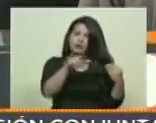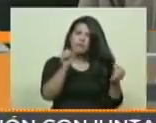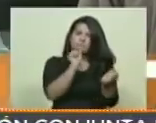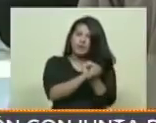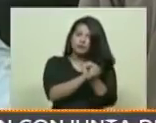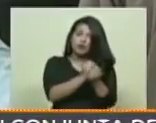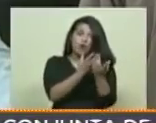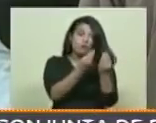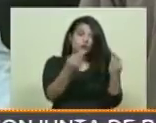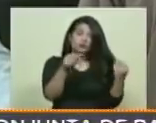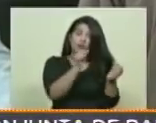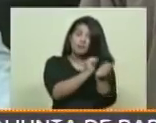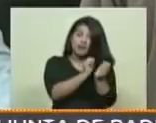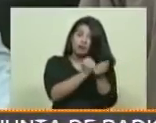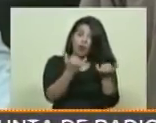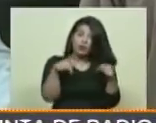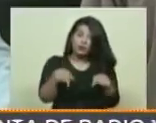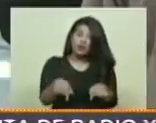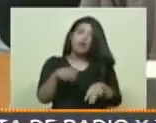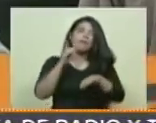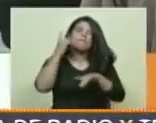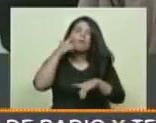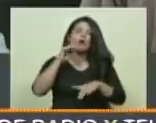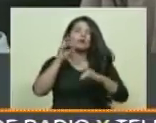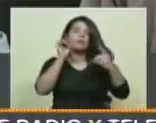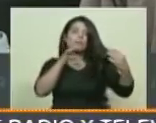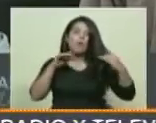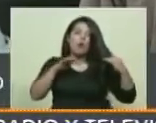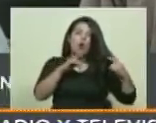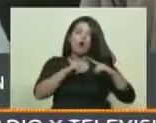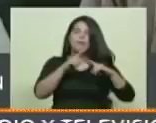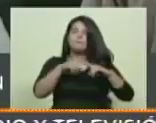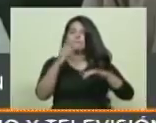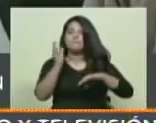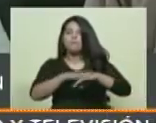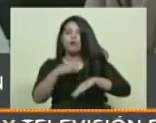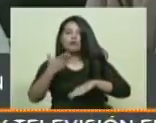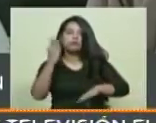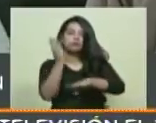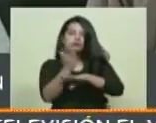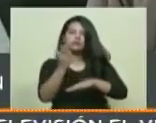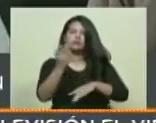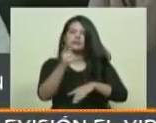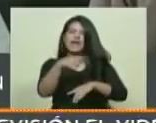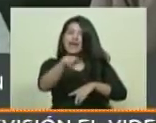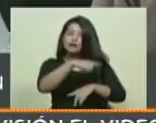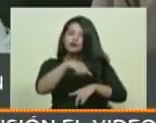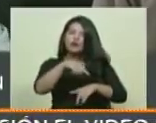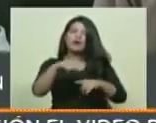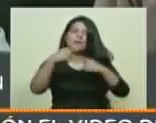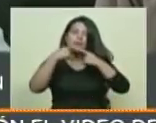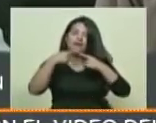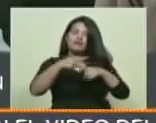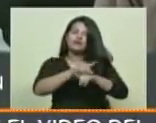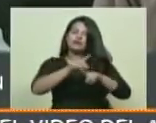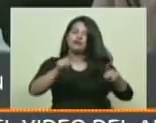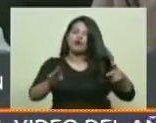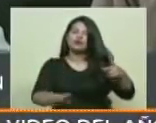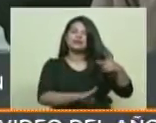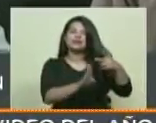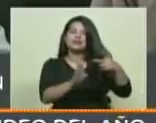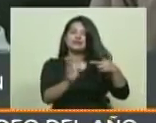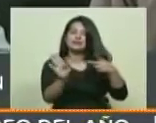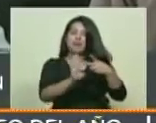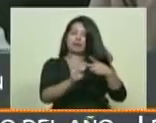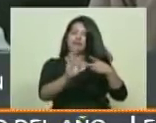que se encuentran privadas de libertad, bien sea porque están procesadas o porque han sido condenadas, sean beneficiarias de medidas